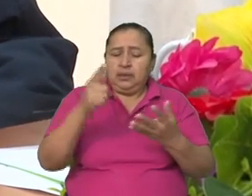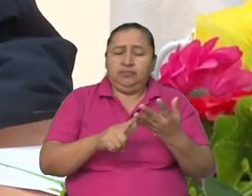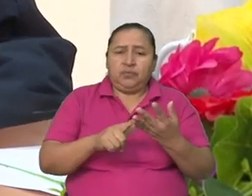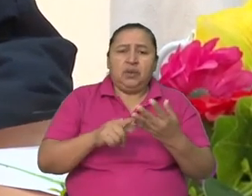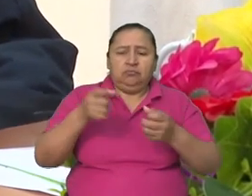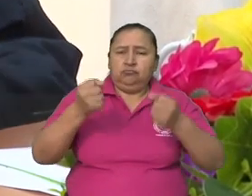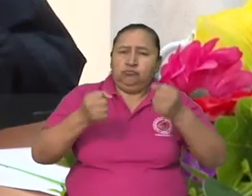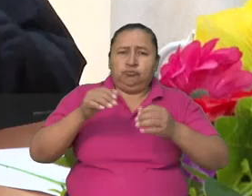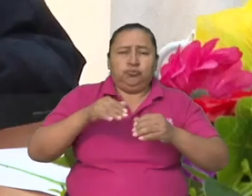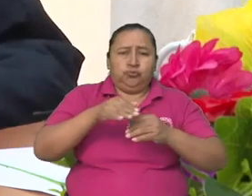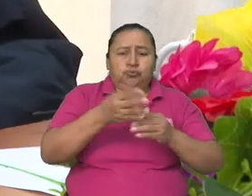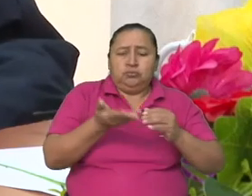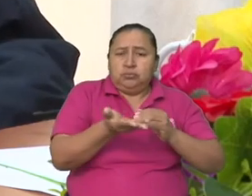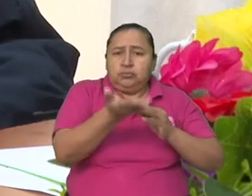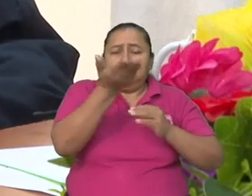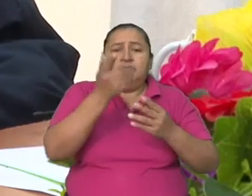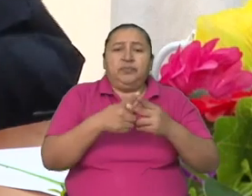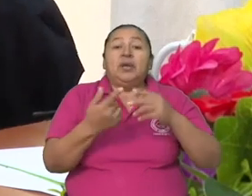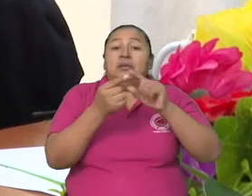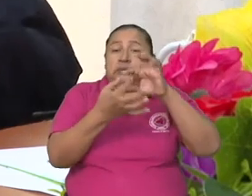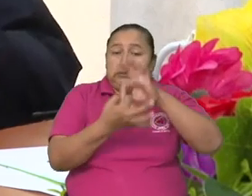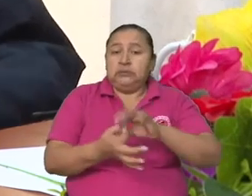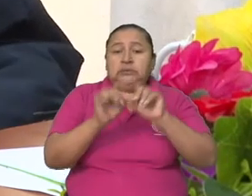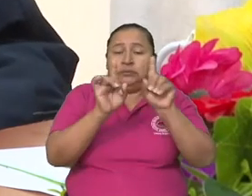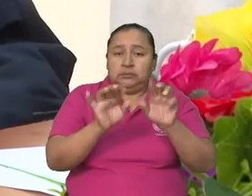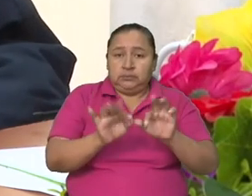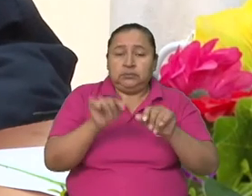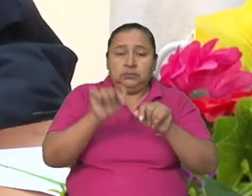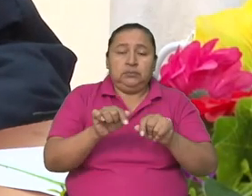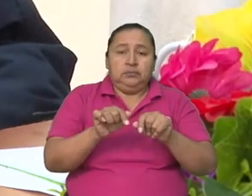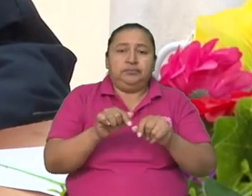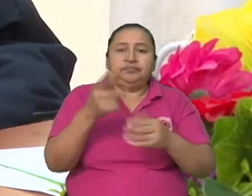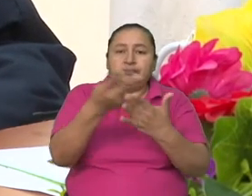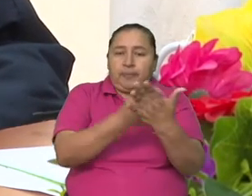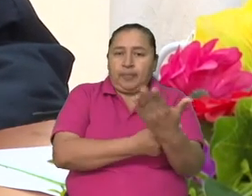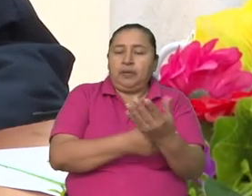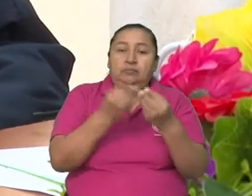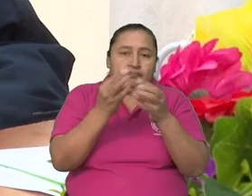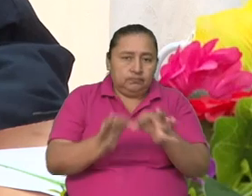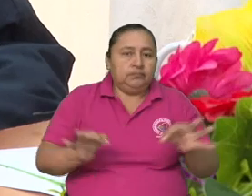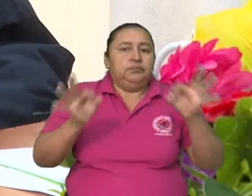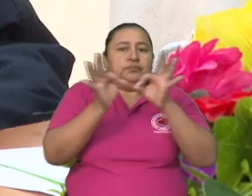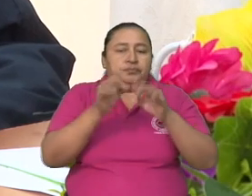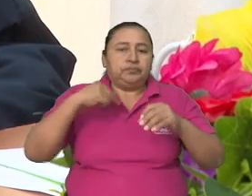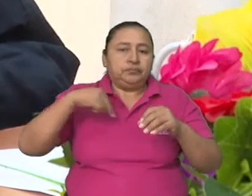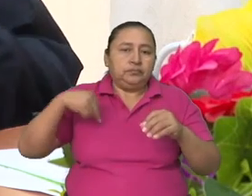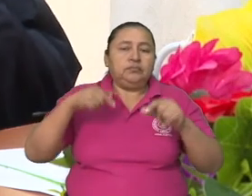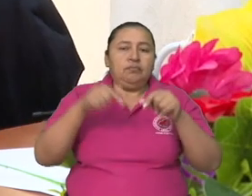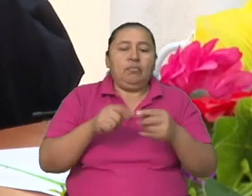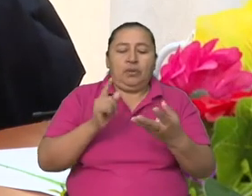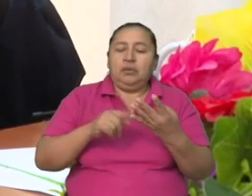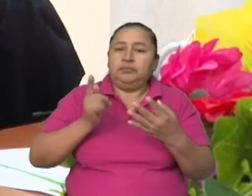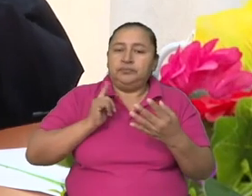montacarga, el sistema de informática, que es un proyecto de mucha importancia para nosotros. Ya